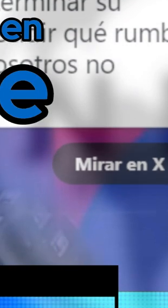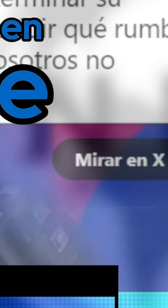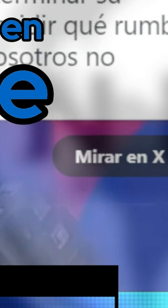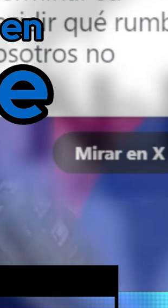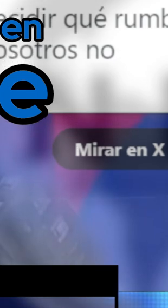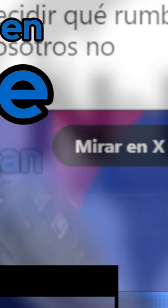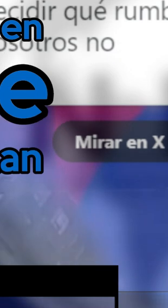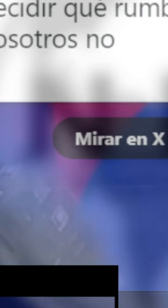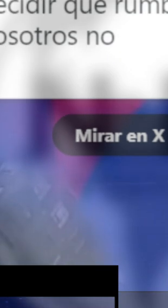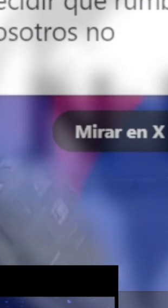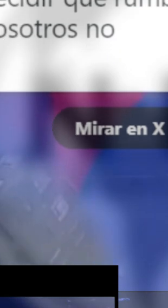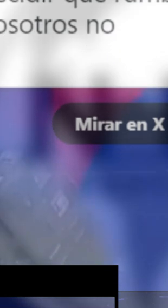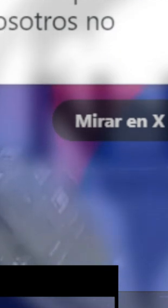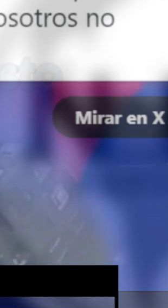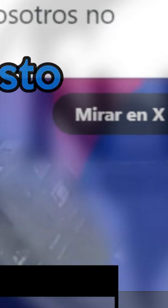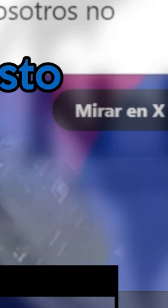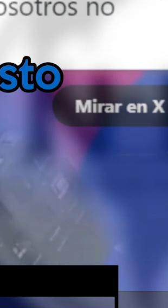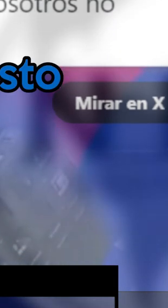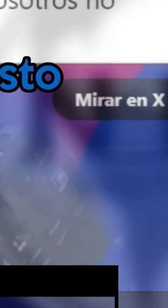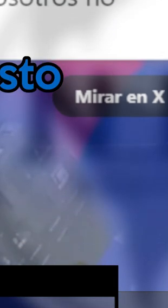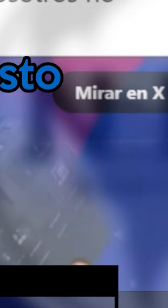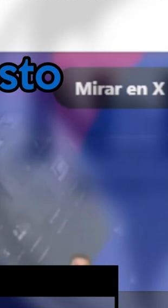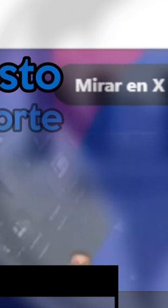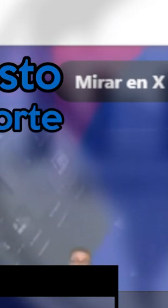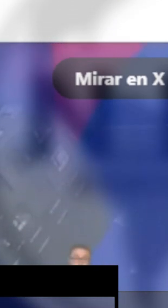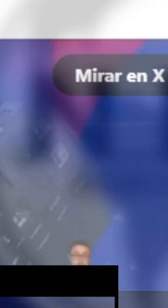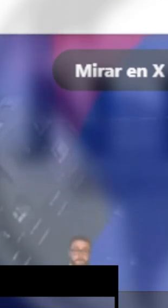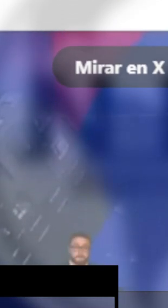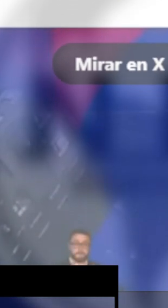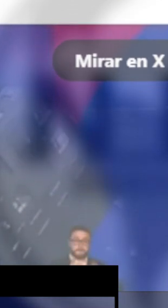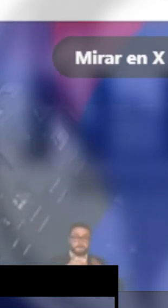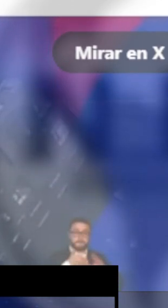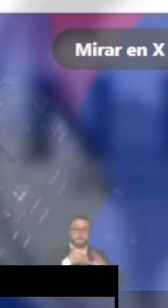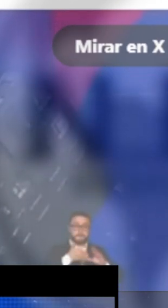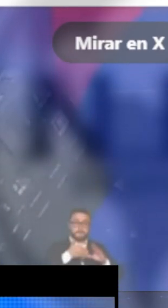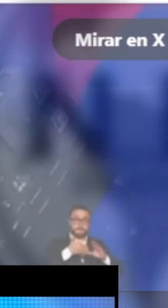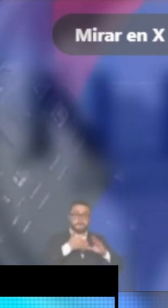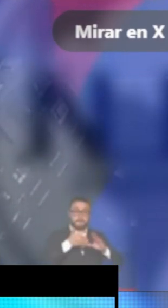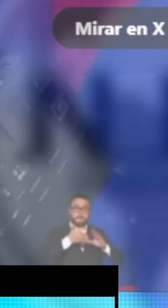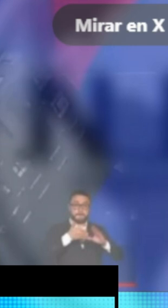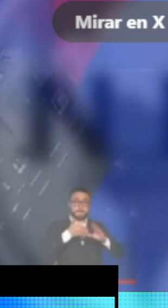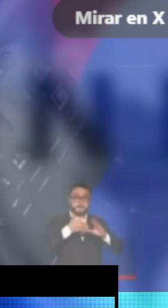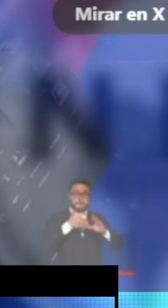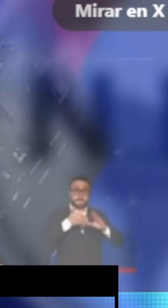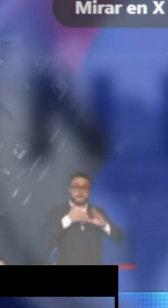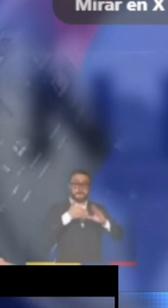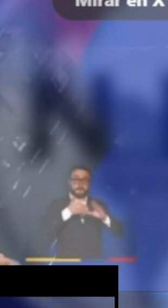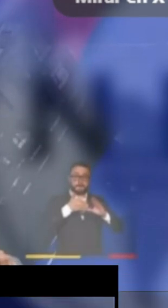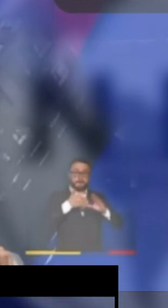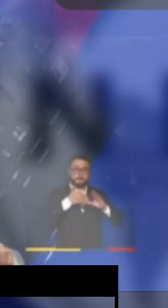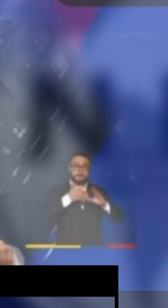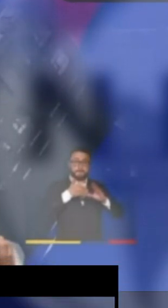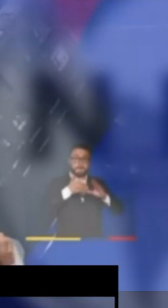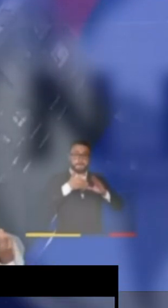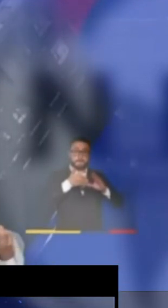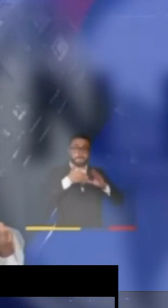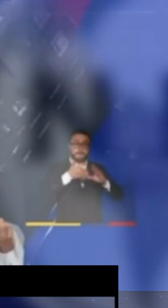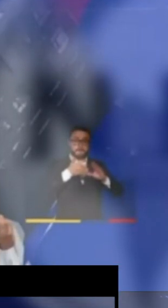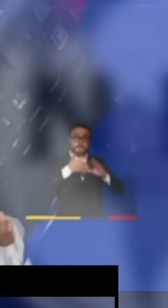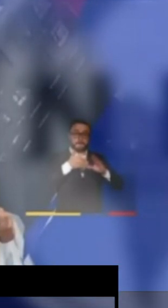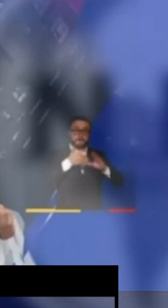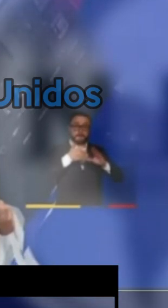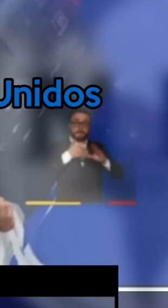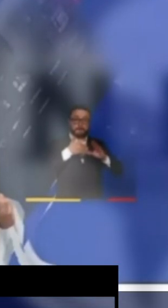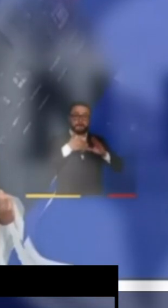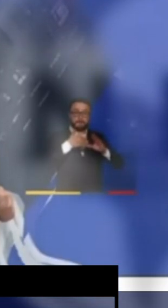en el que se expone que tal plan, junto a un supuesto atentado contra la Corte Suprema que se iba a planear en Bogotá, haría parte de una estrategia de narcotraficantes